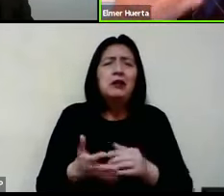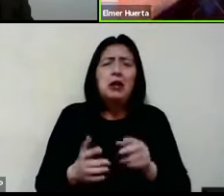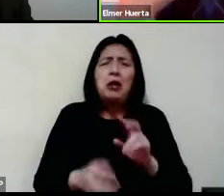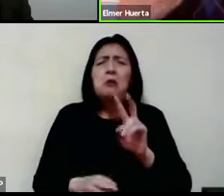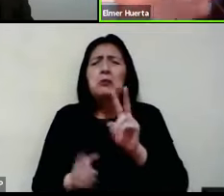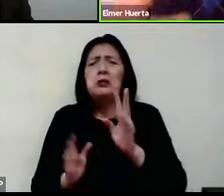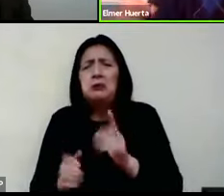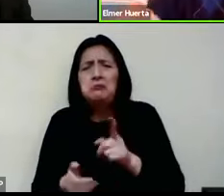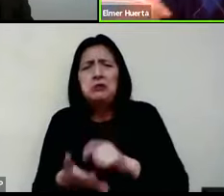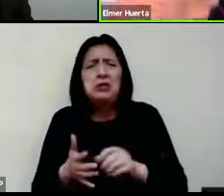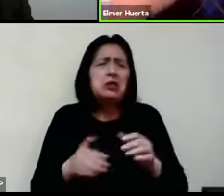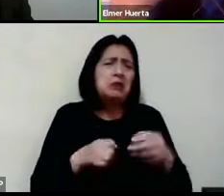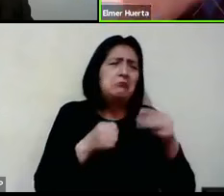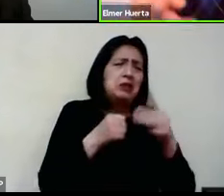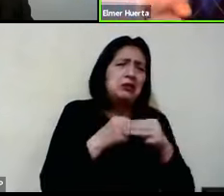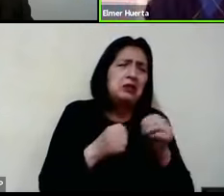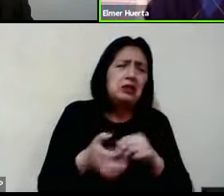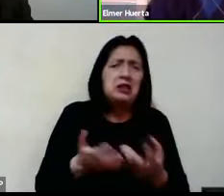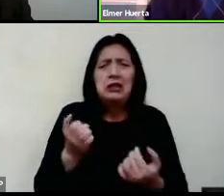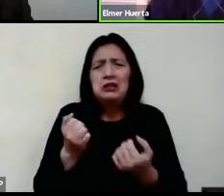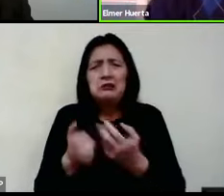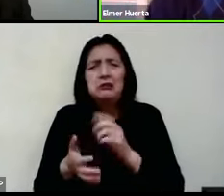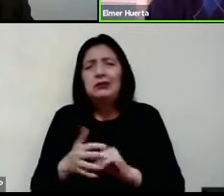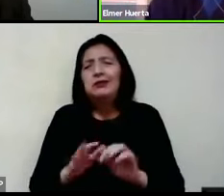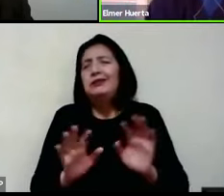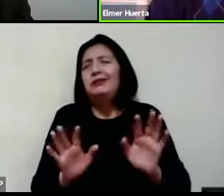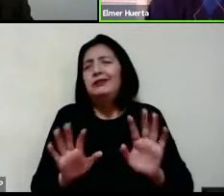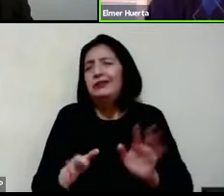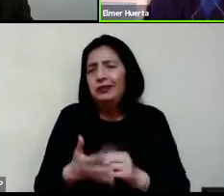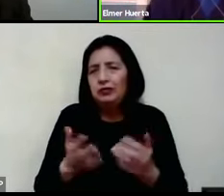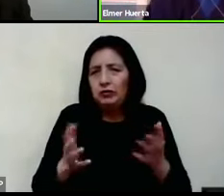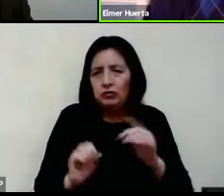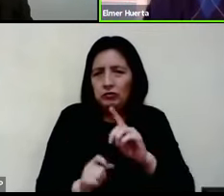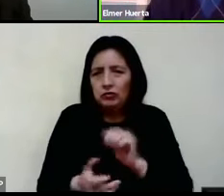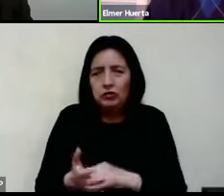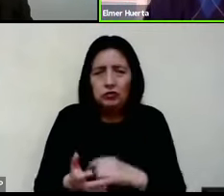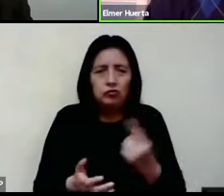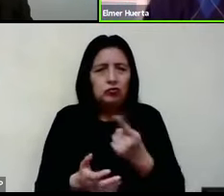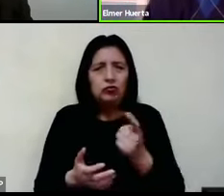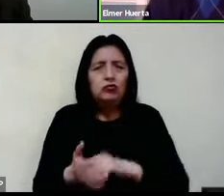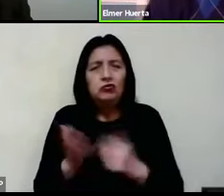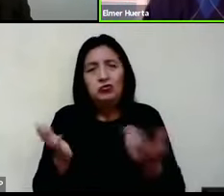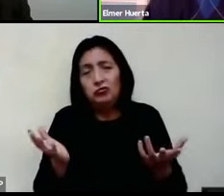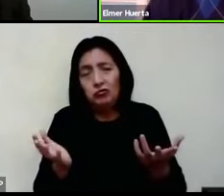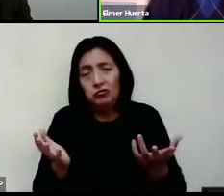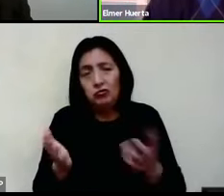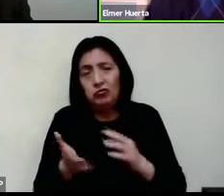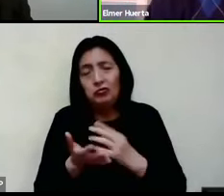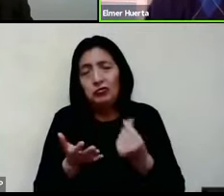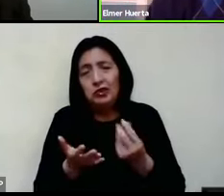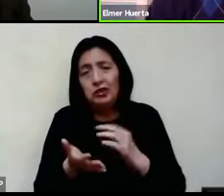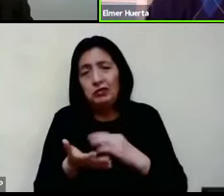vitaminas, minerales, suplementos y ese tipo de cosas que solamente les están quitando el dinero.